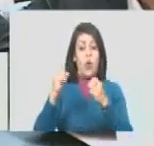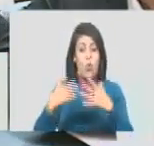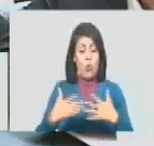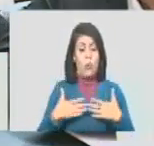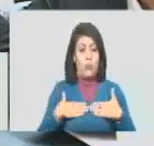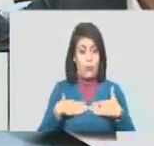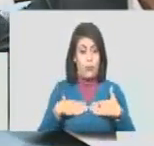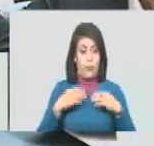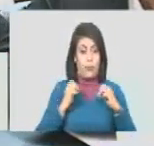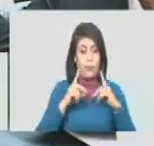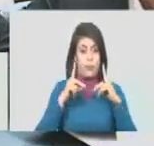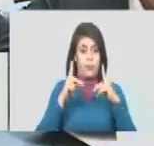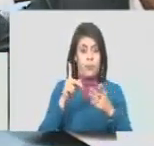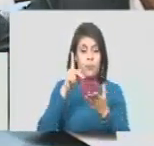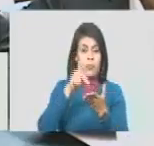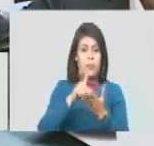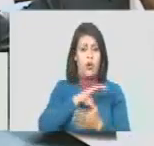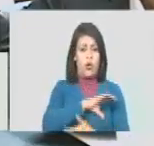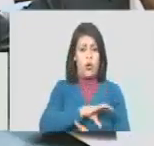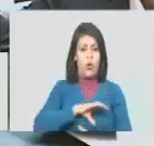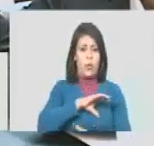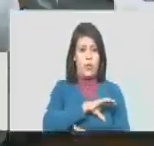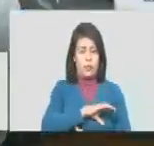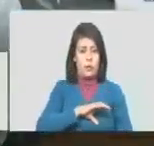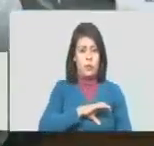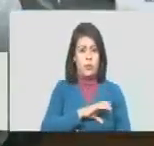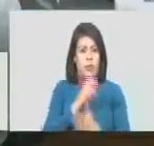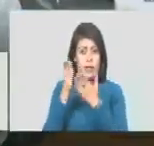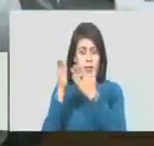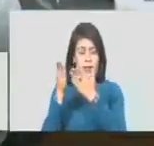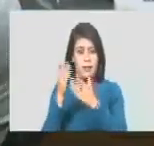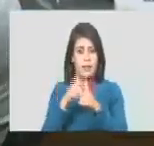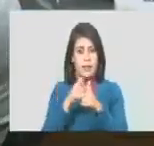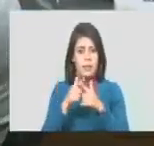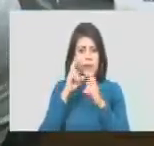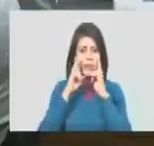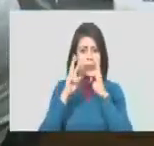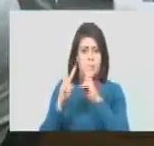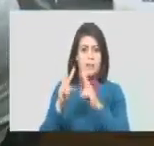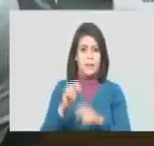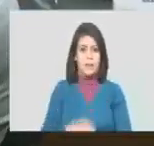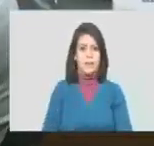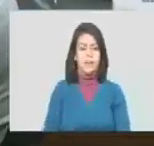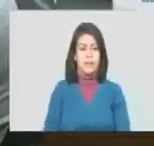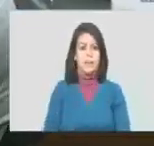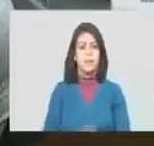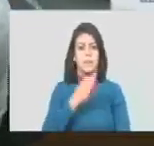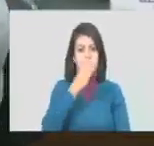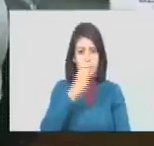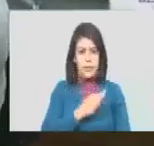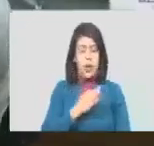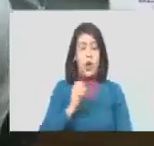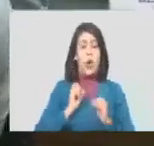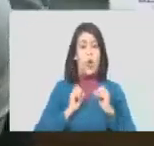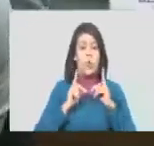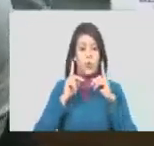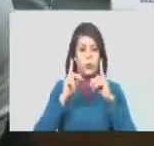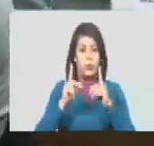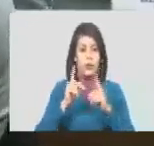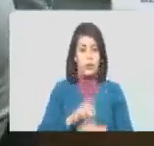oportunidad de estar en su comisión. Por allá está, ya lo estoy viendo, está allá. De verdad que me dio la